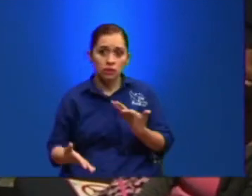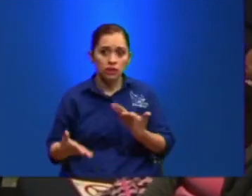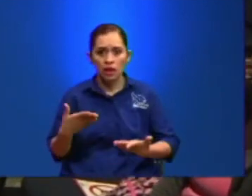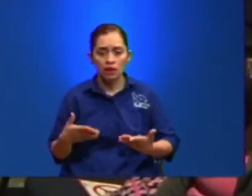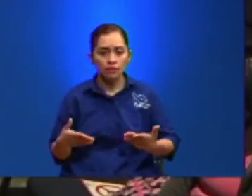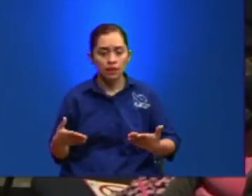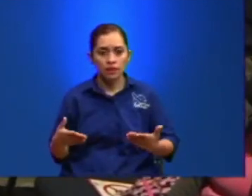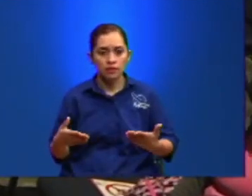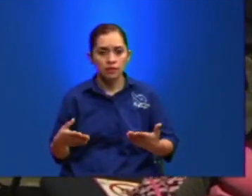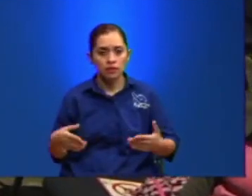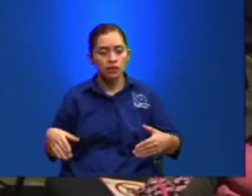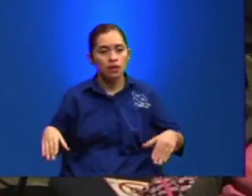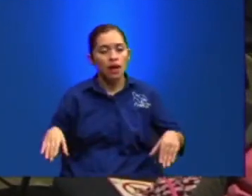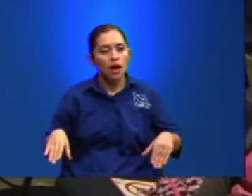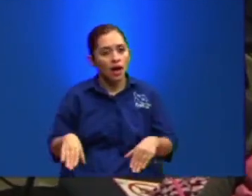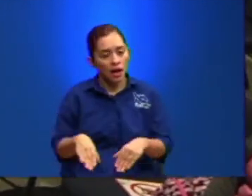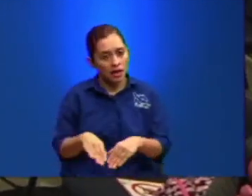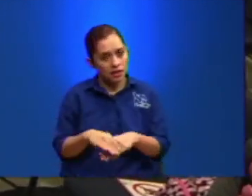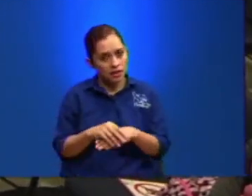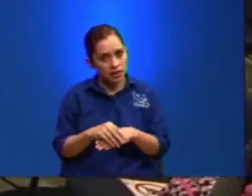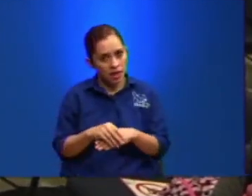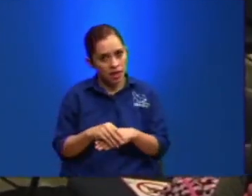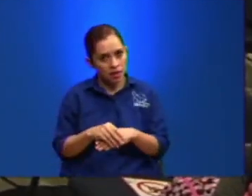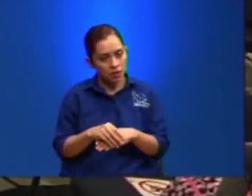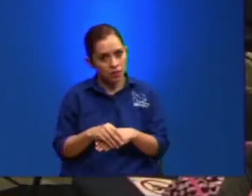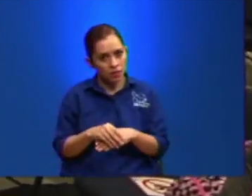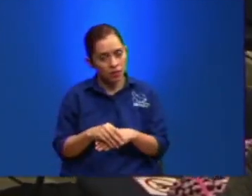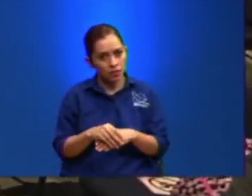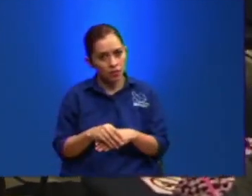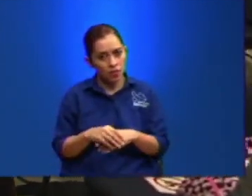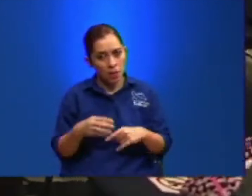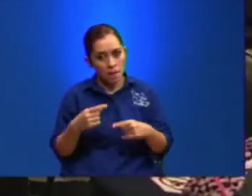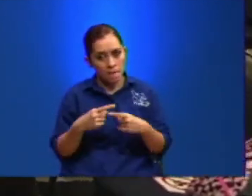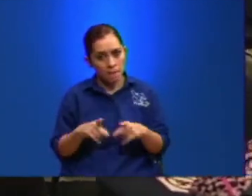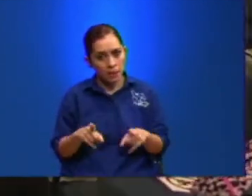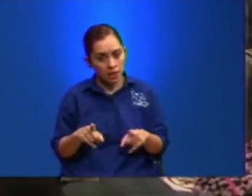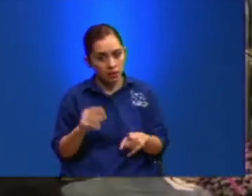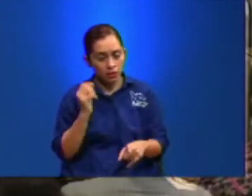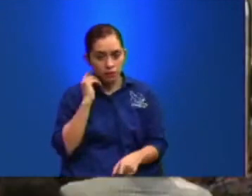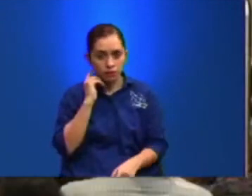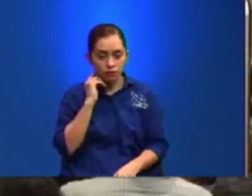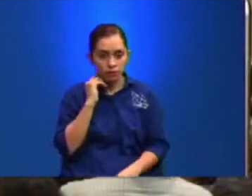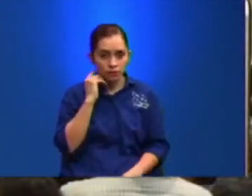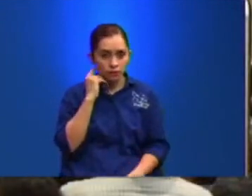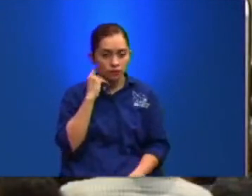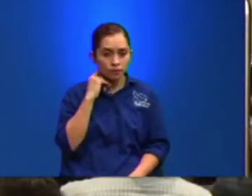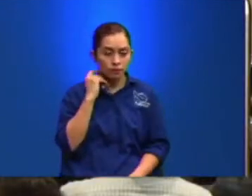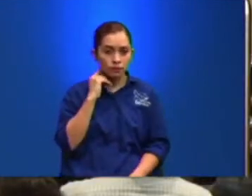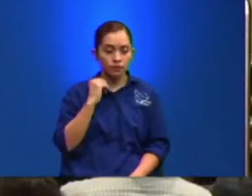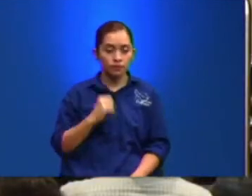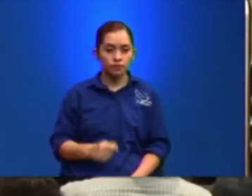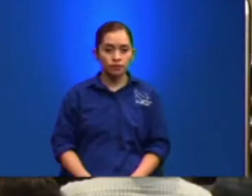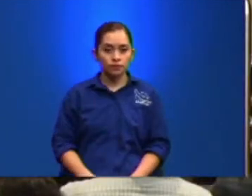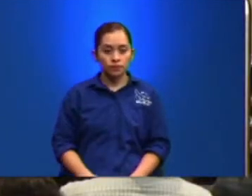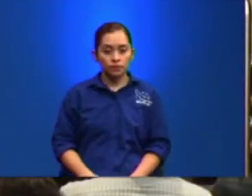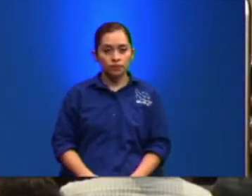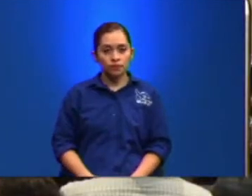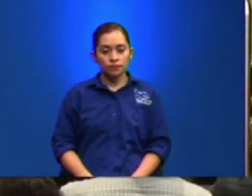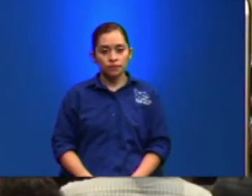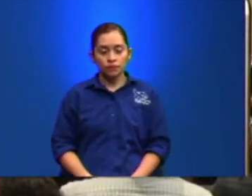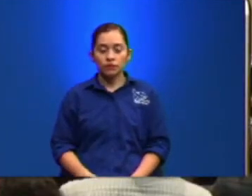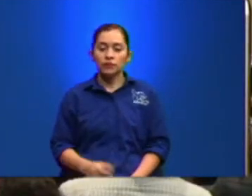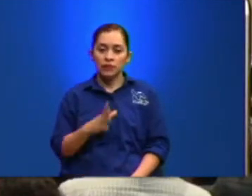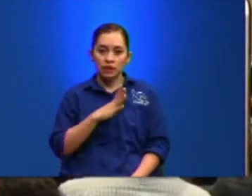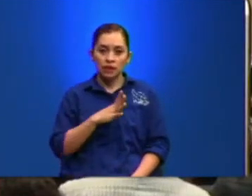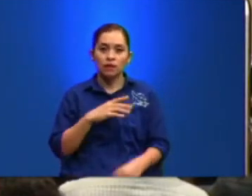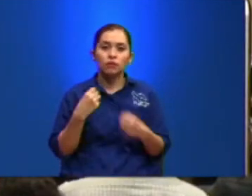jesse es el señor que es un amigo ni me hables de él son temas intocables anoche que toca